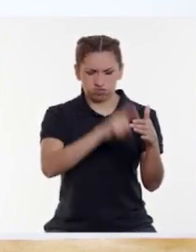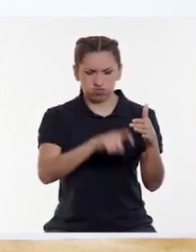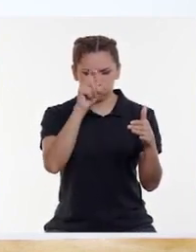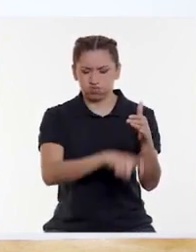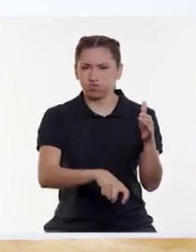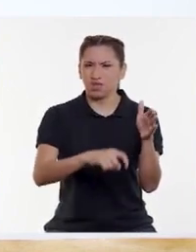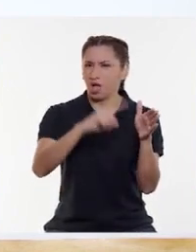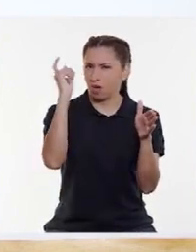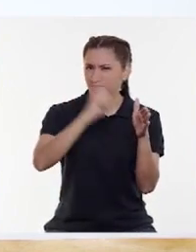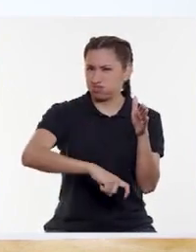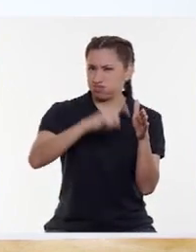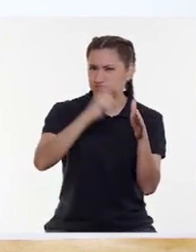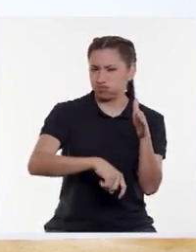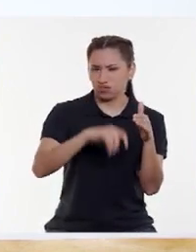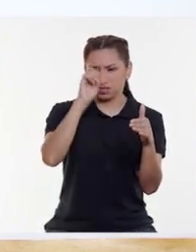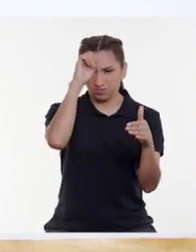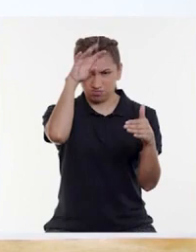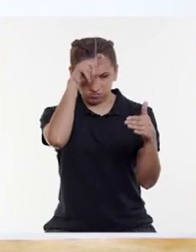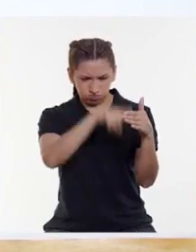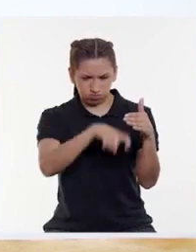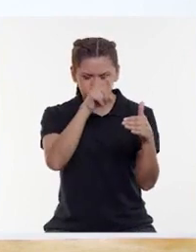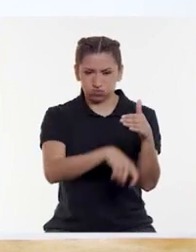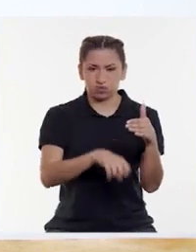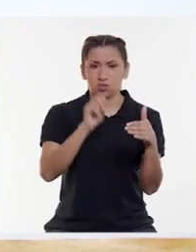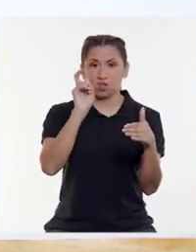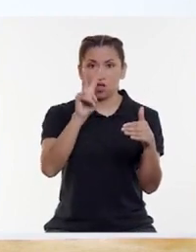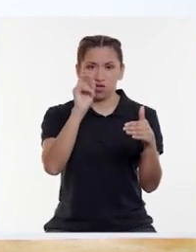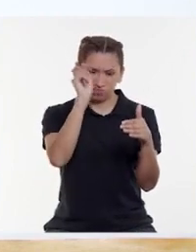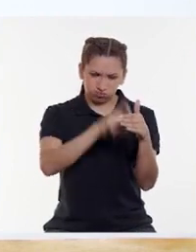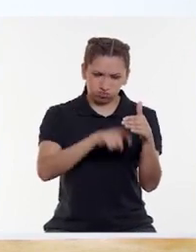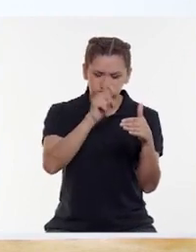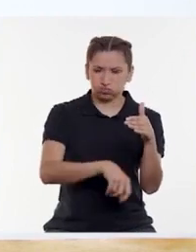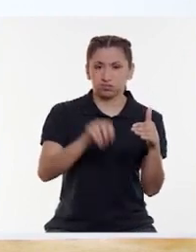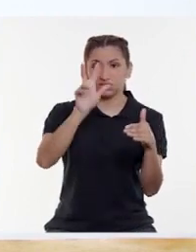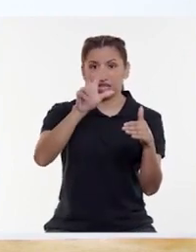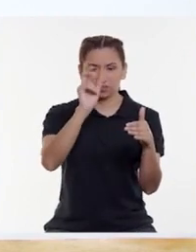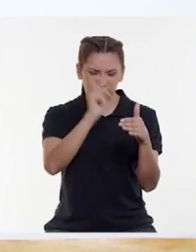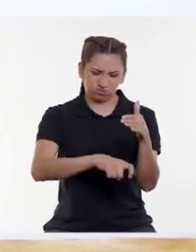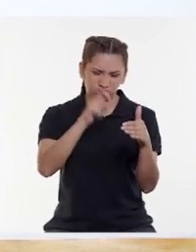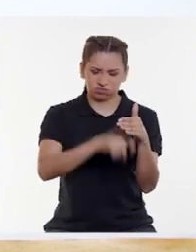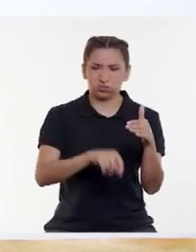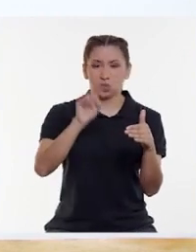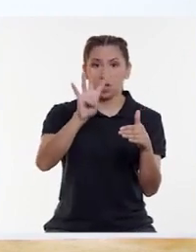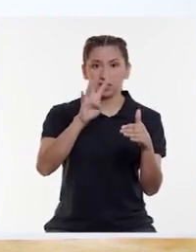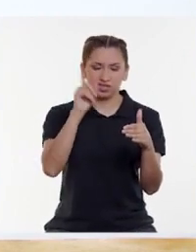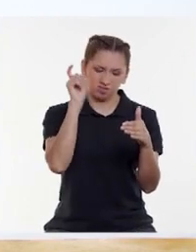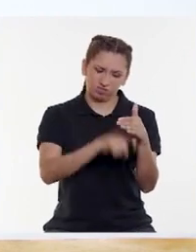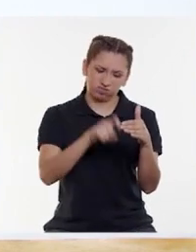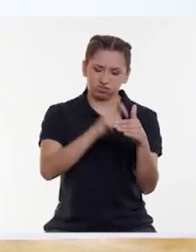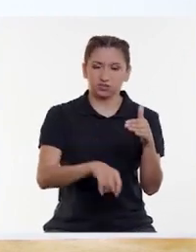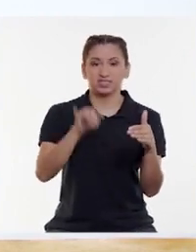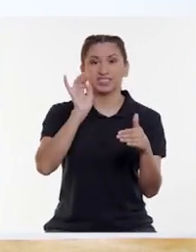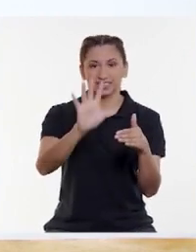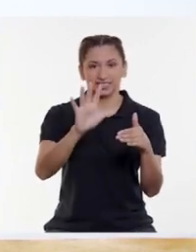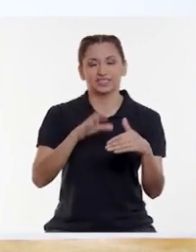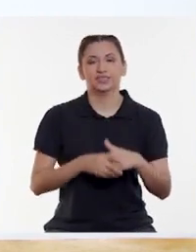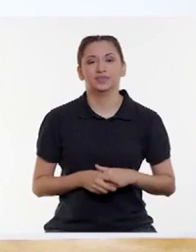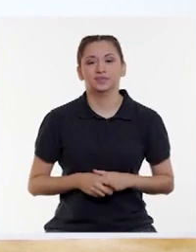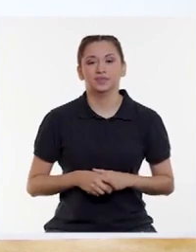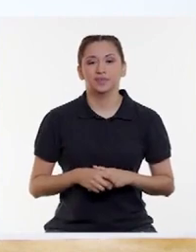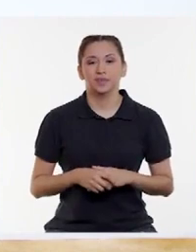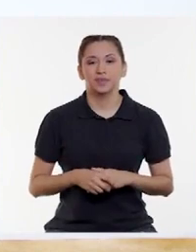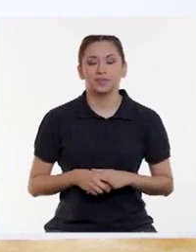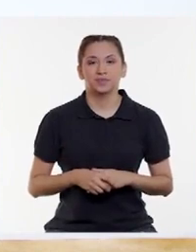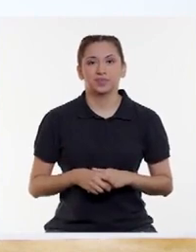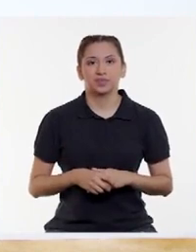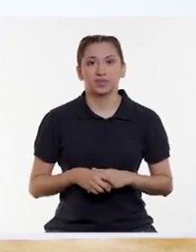muchos minerales aquí. Picamos. Uno, dos, tres, cuatro y